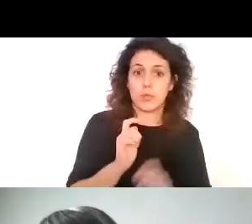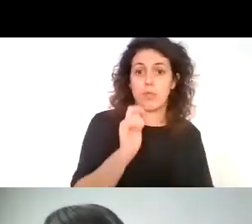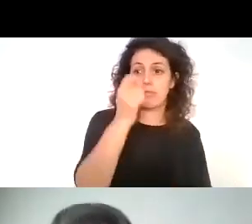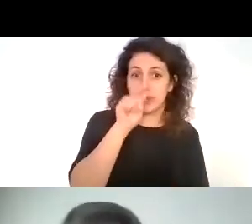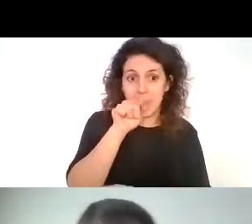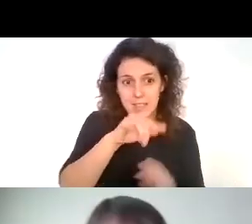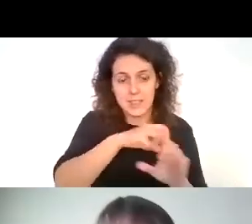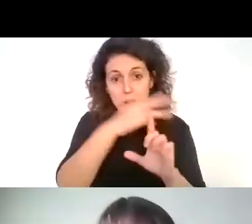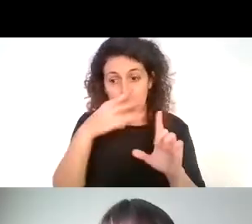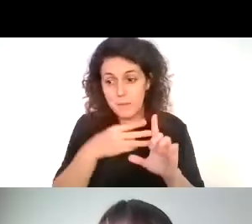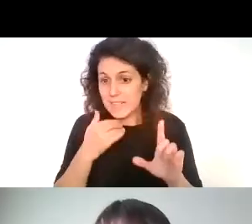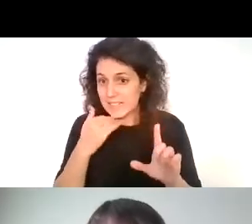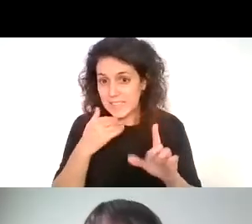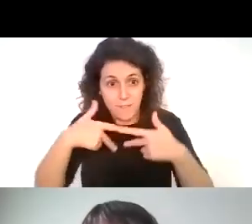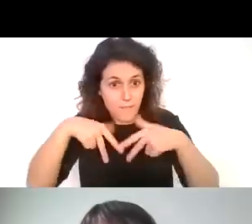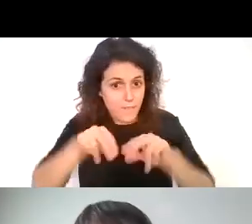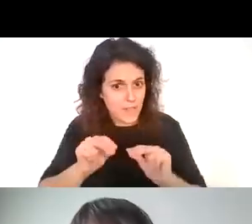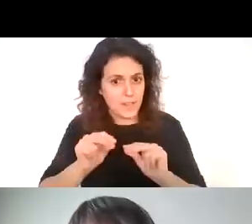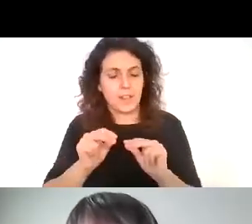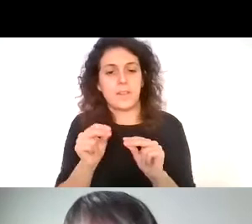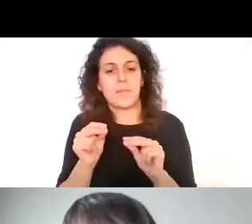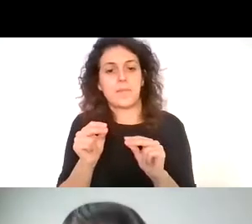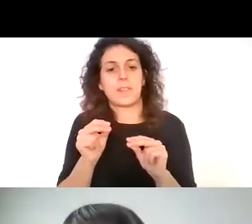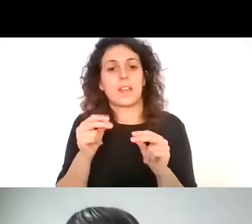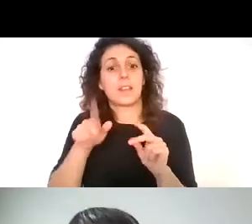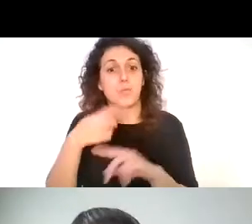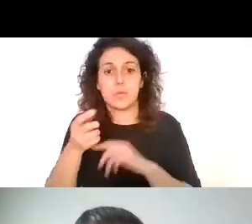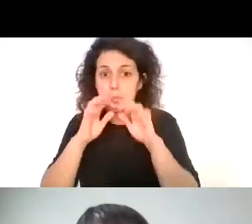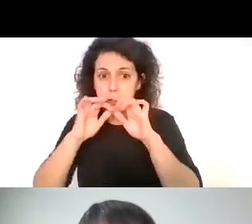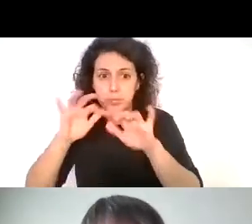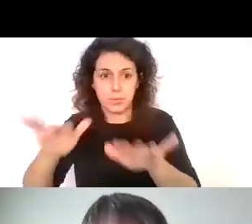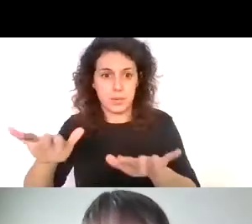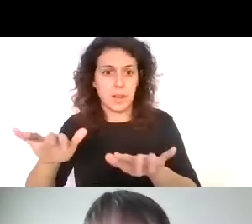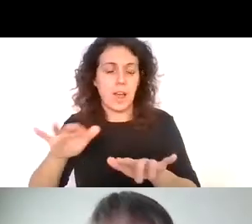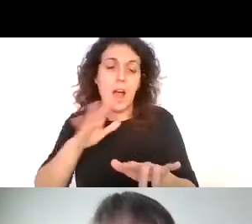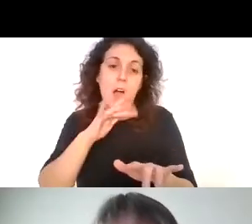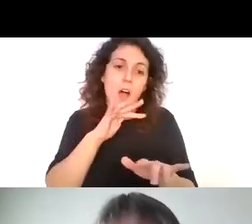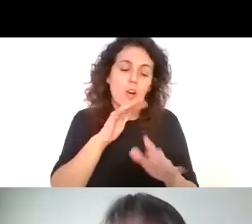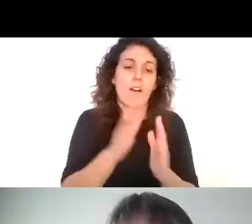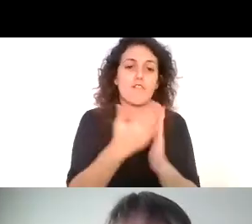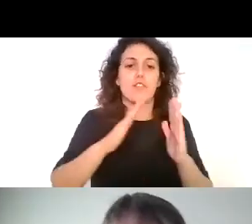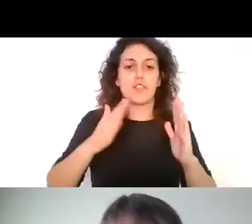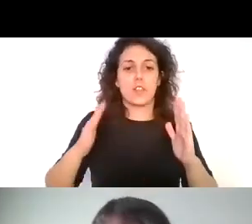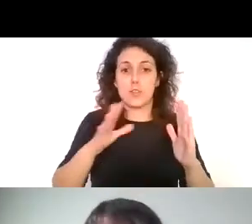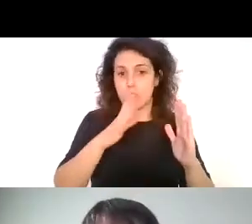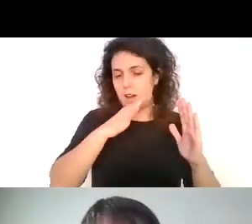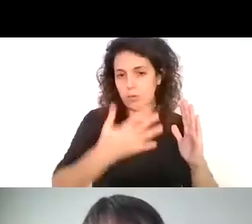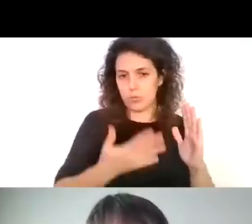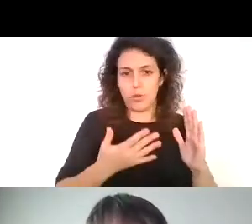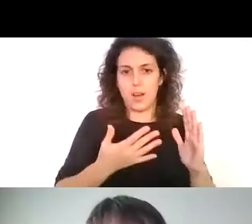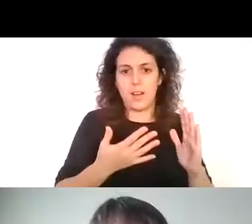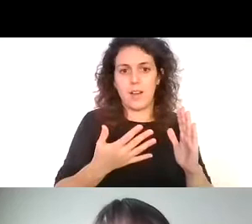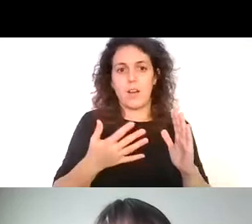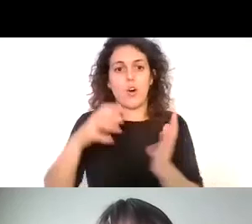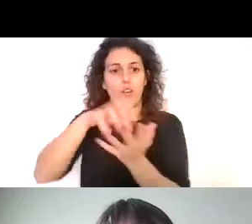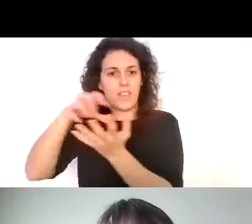estamos a punto de tener, ya pondremos en marcha toda la difusión. De momento la tenemos con el folleto actual distribuido por las